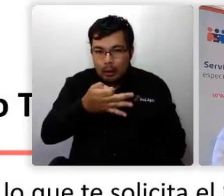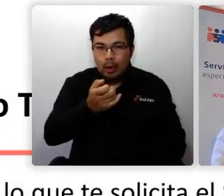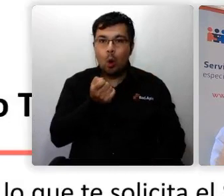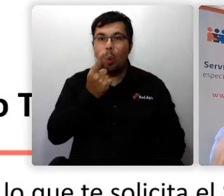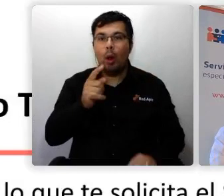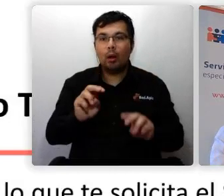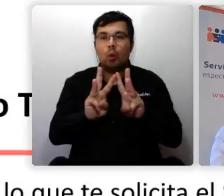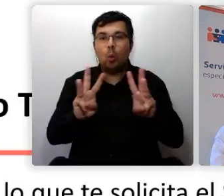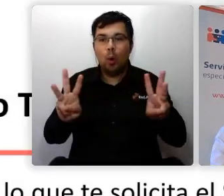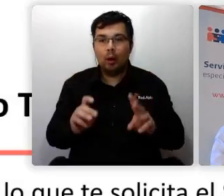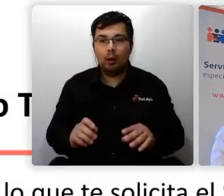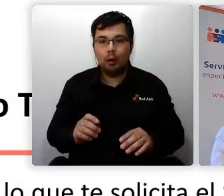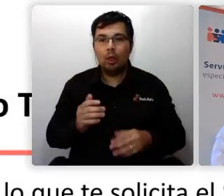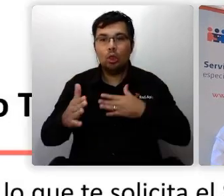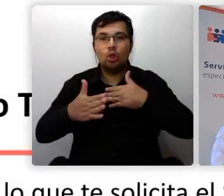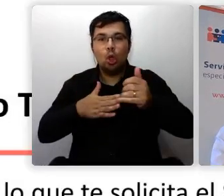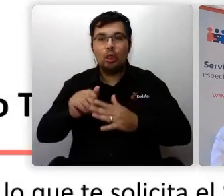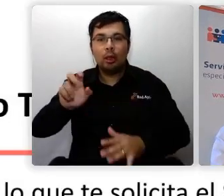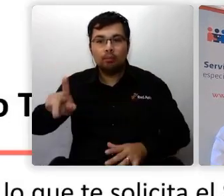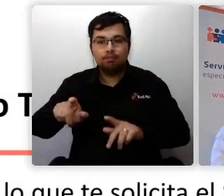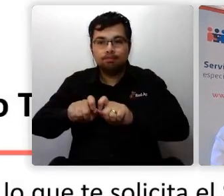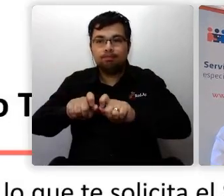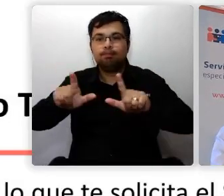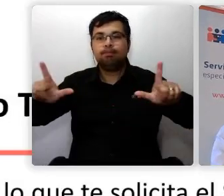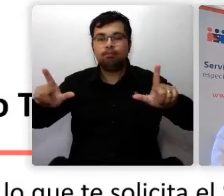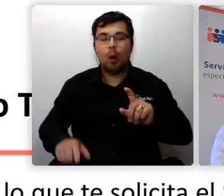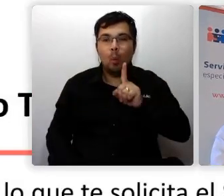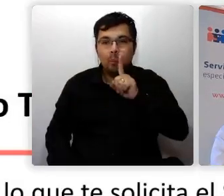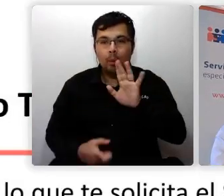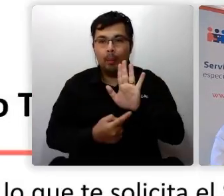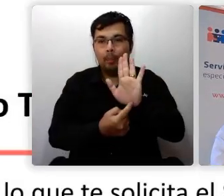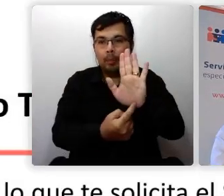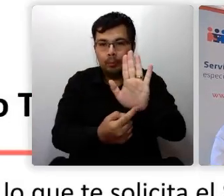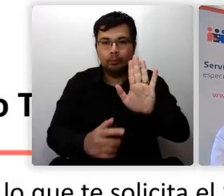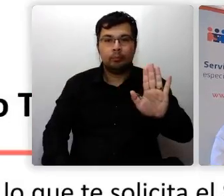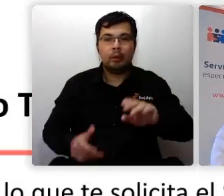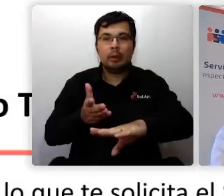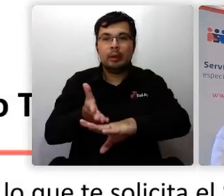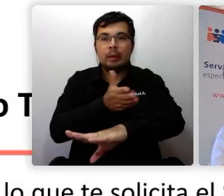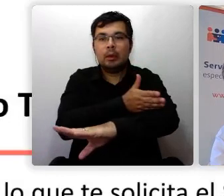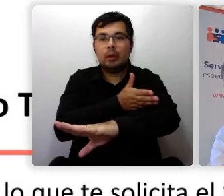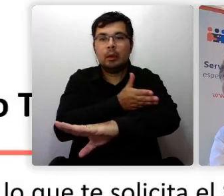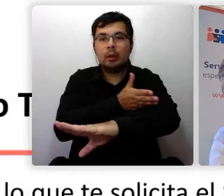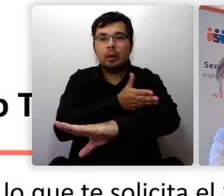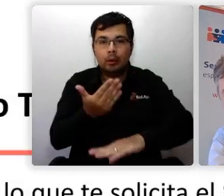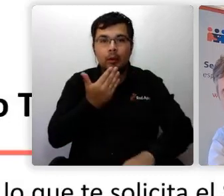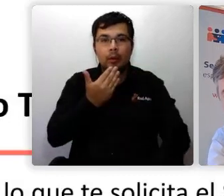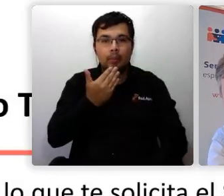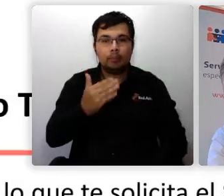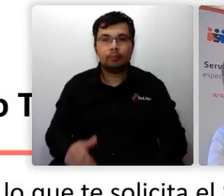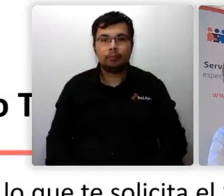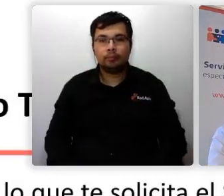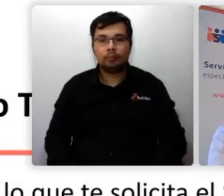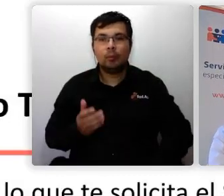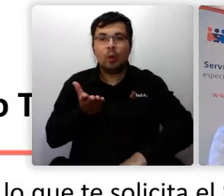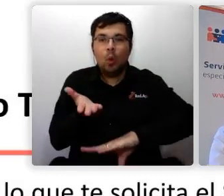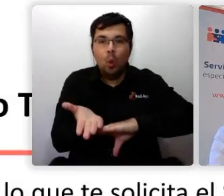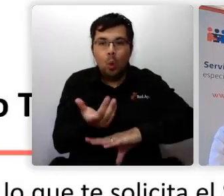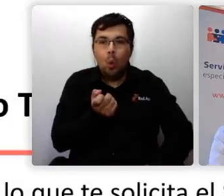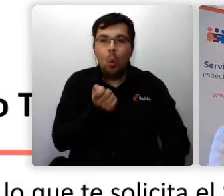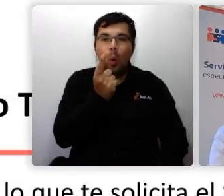acá, qué antecedentes presentar, si tiene que hacer una solicitud, incluso le podemos decir en la solicitud qué párrafos tiene que